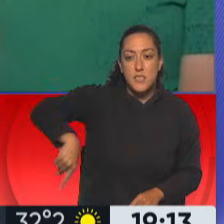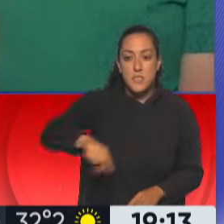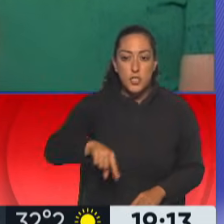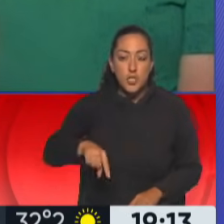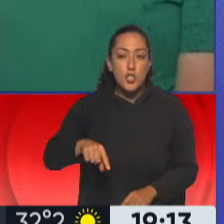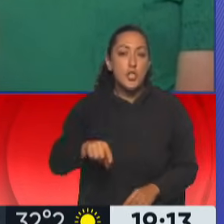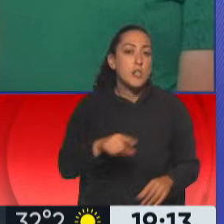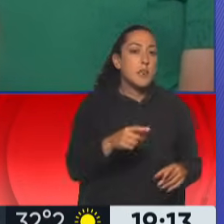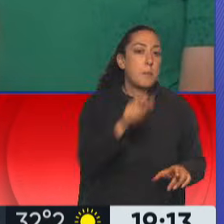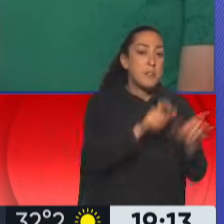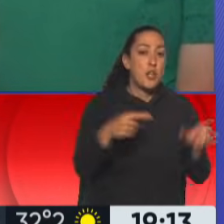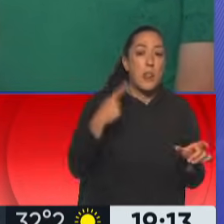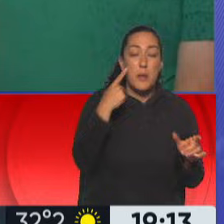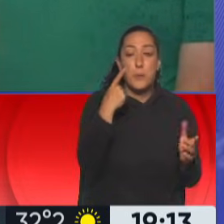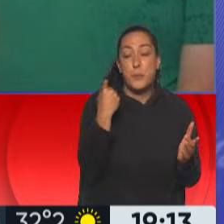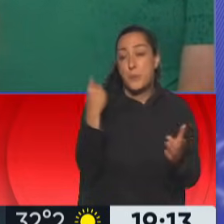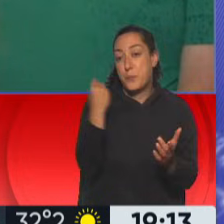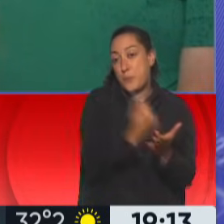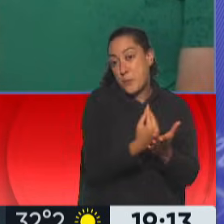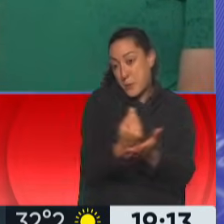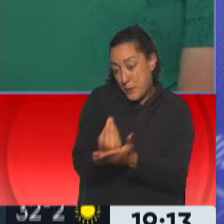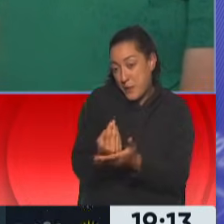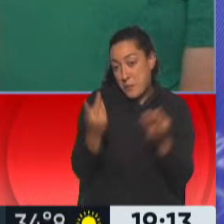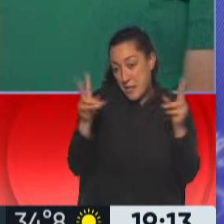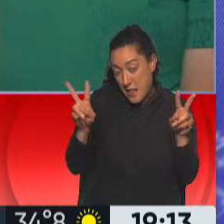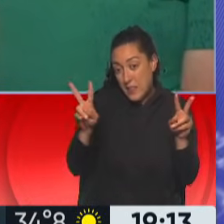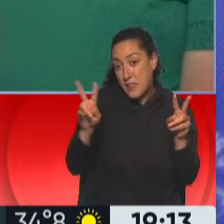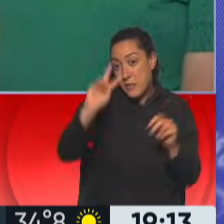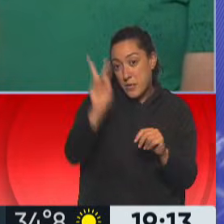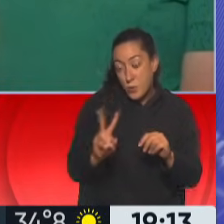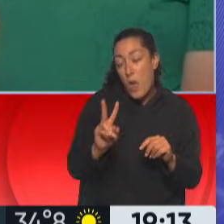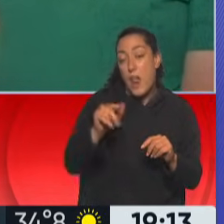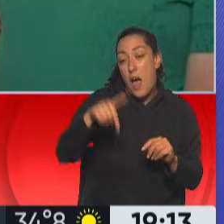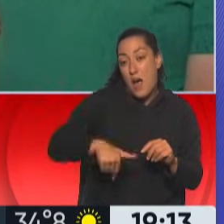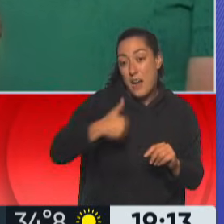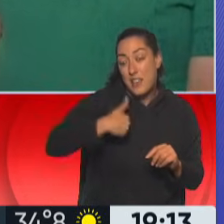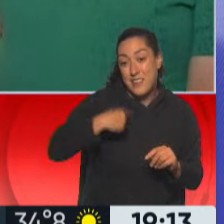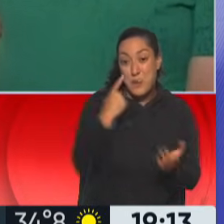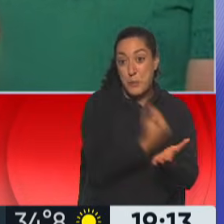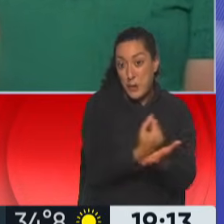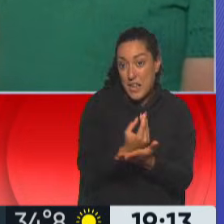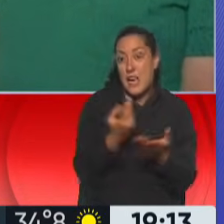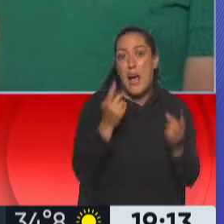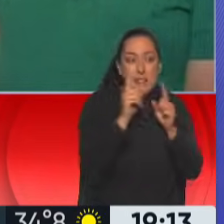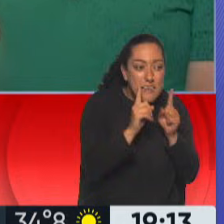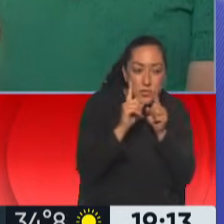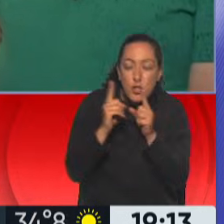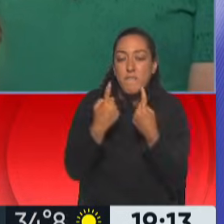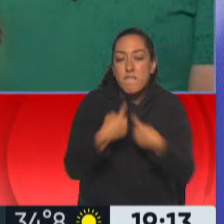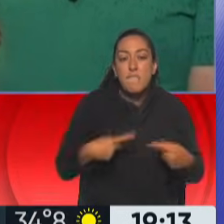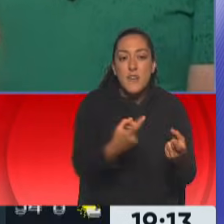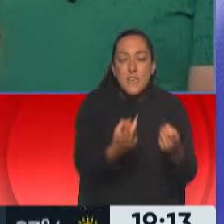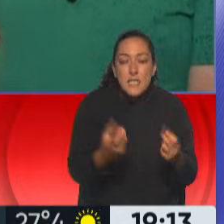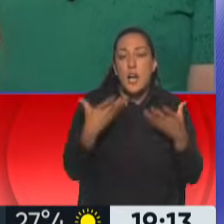atender las necesidades de la gran comunidad migrante de Venezuela que está aquí en nuestro país y que fue fundada esta organización